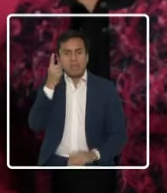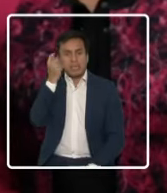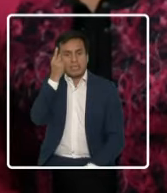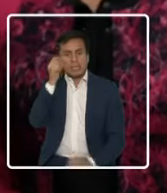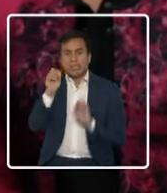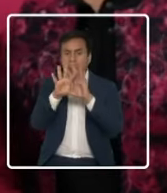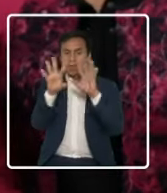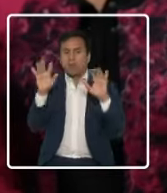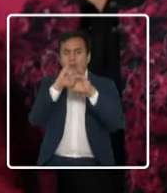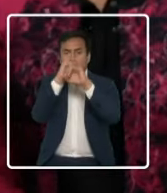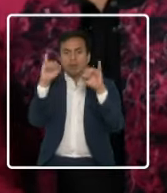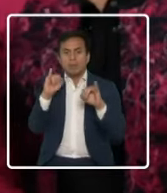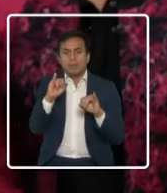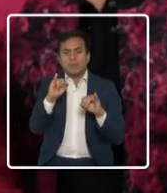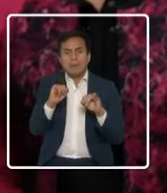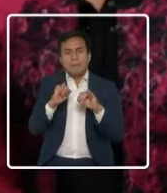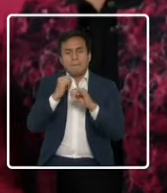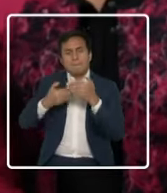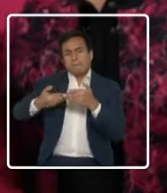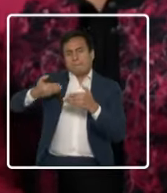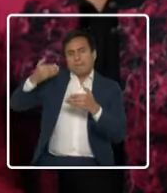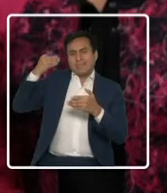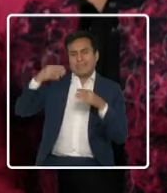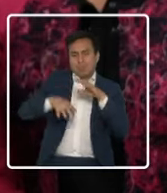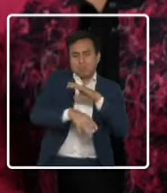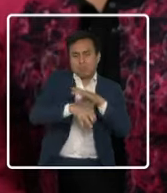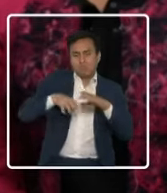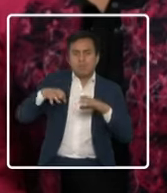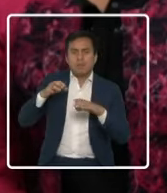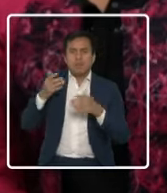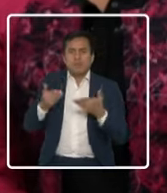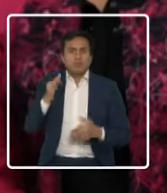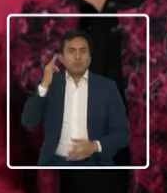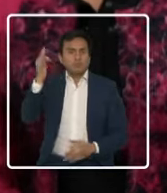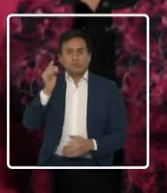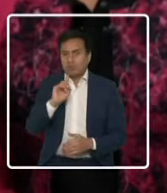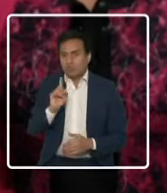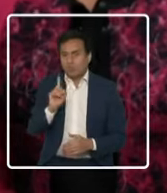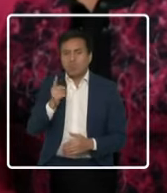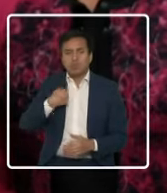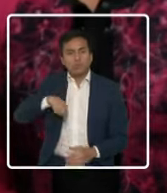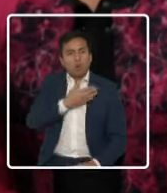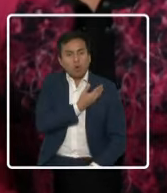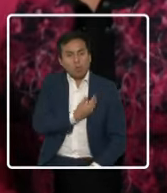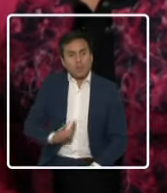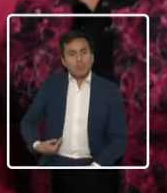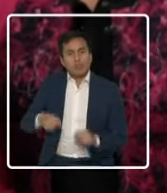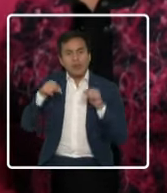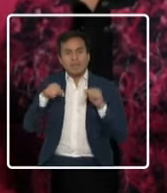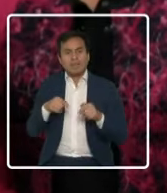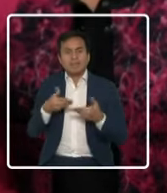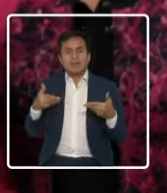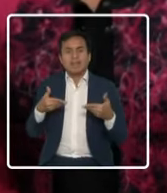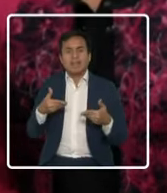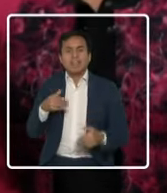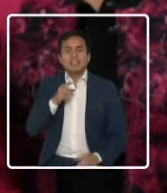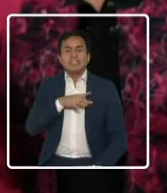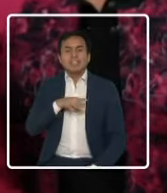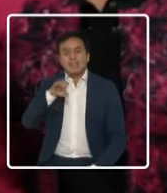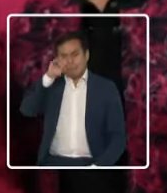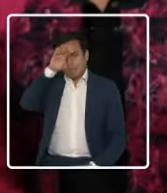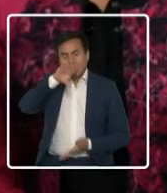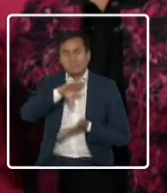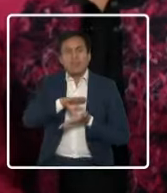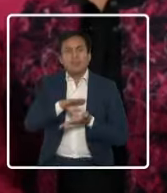la forma de actuar del Tren de Aragua, principalmente porque el Tren de Aragua no, muchas veces no oculta